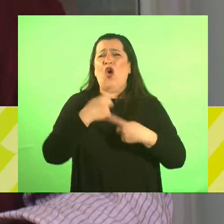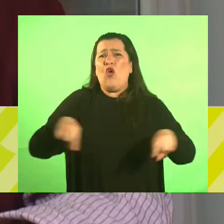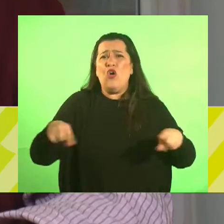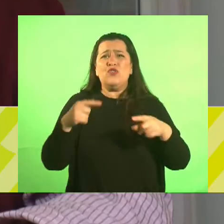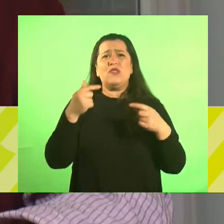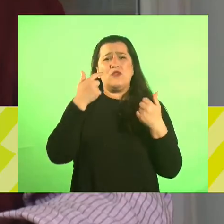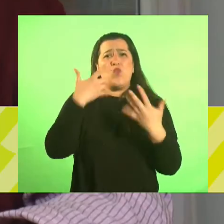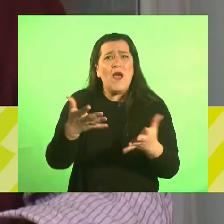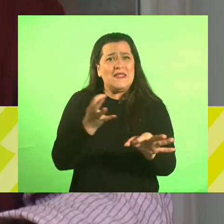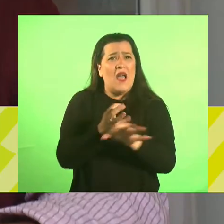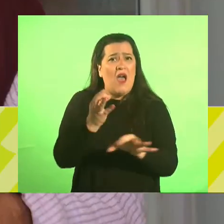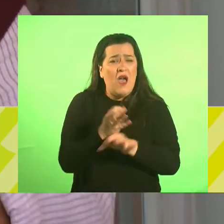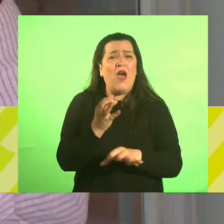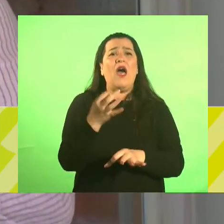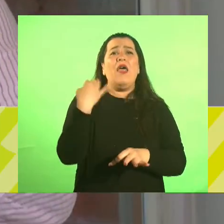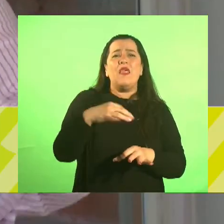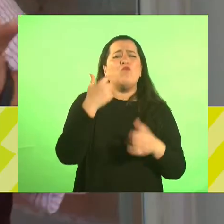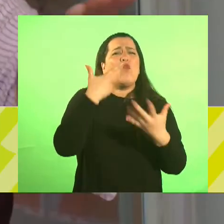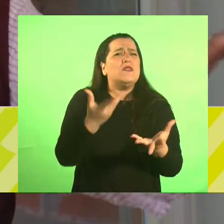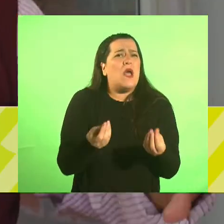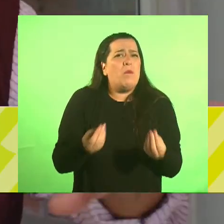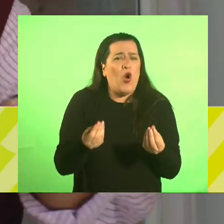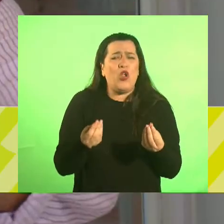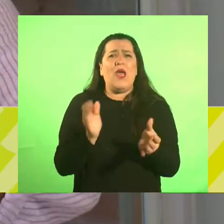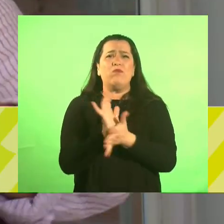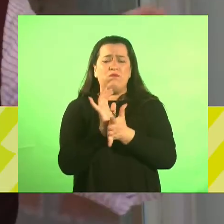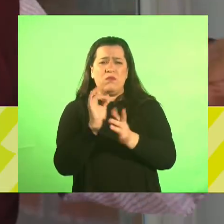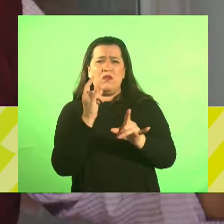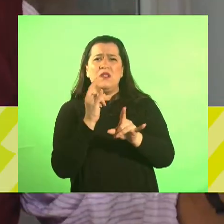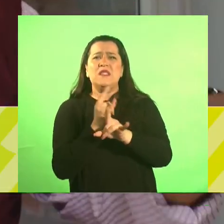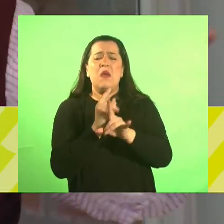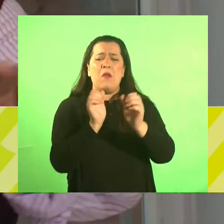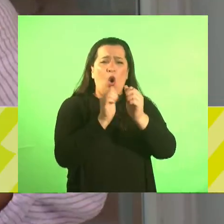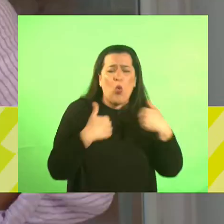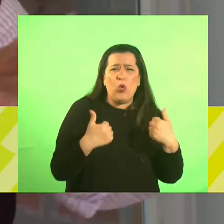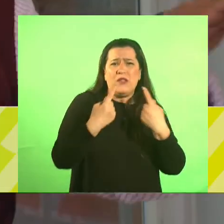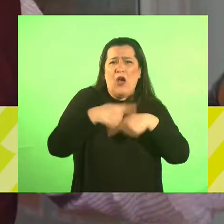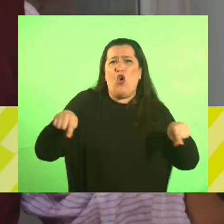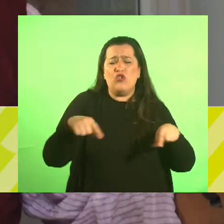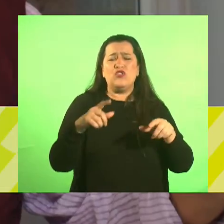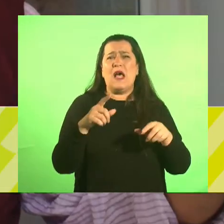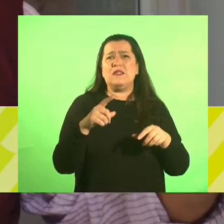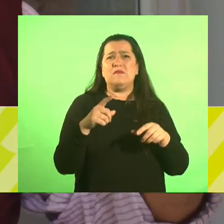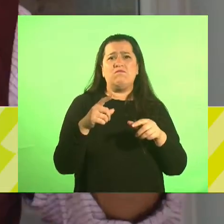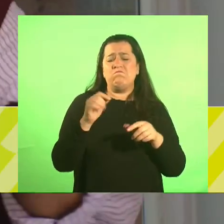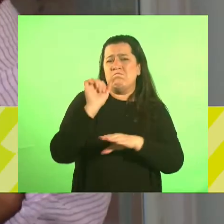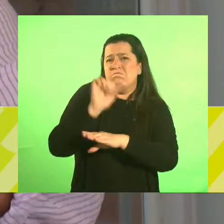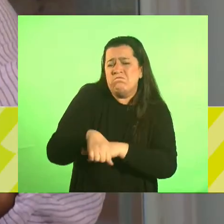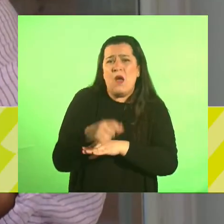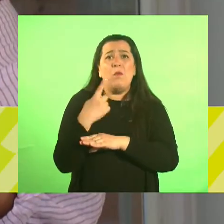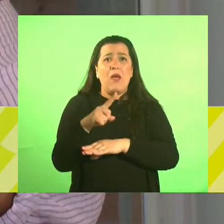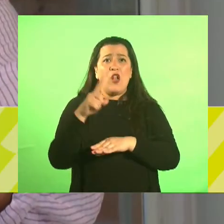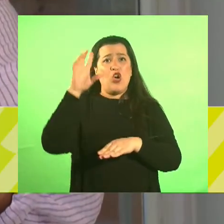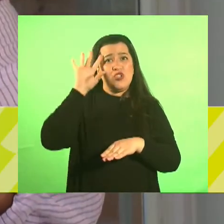en el sistema educativo es visible porque trata de ocultar, trata de no visualizar, trata de no tomar en cuenta, pero